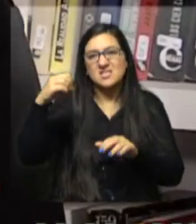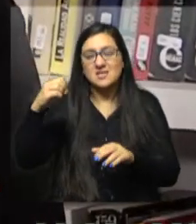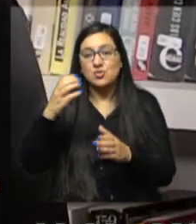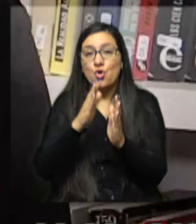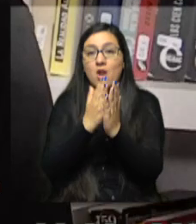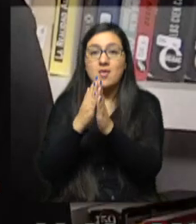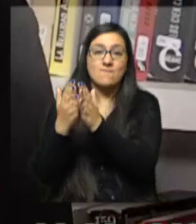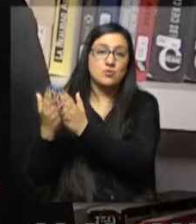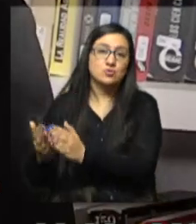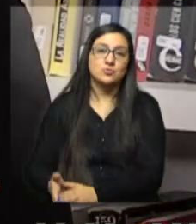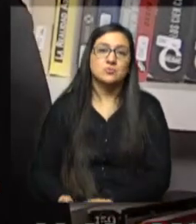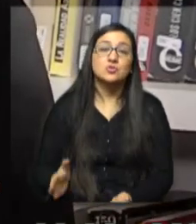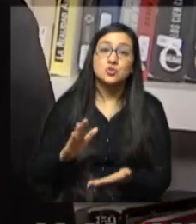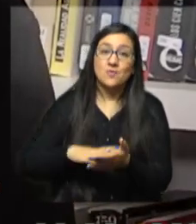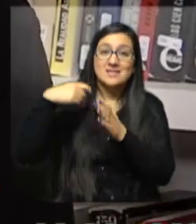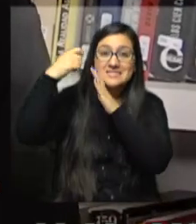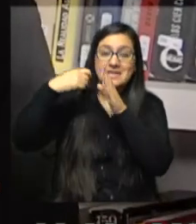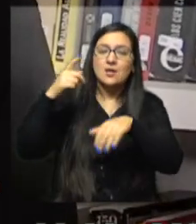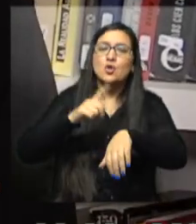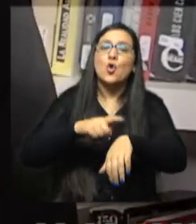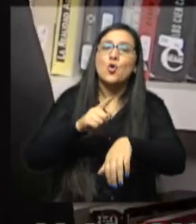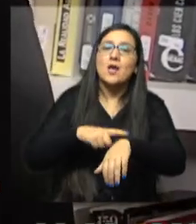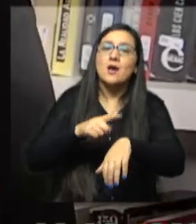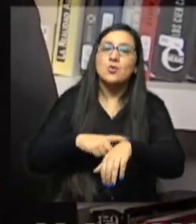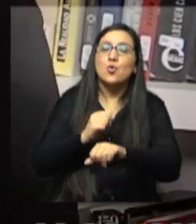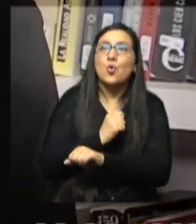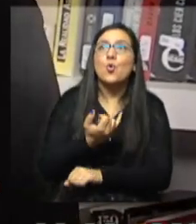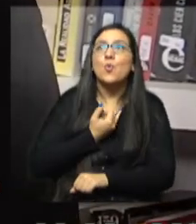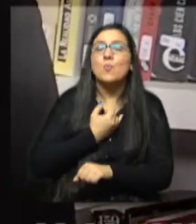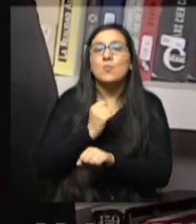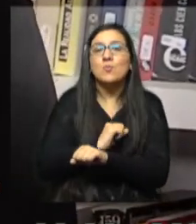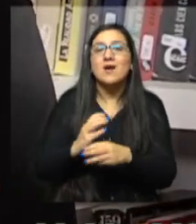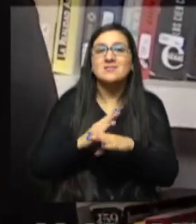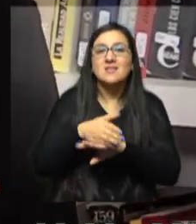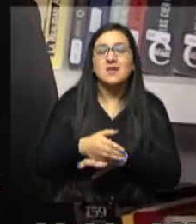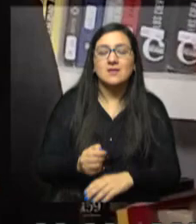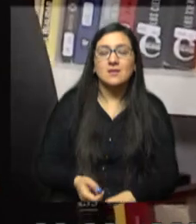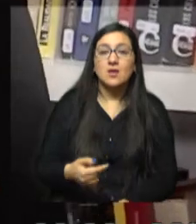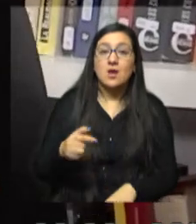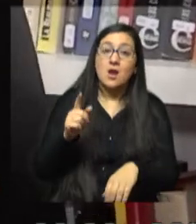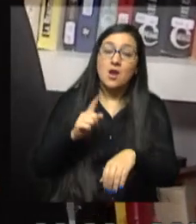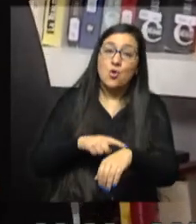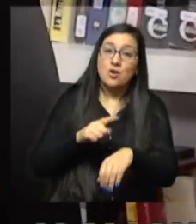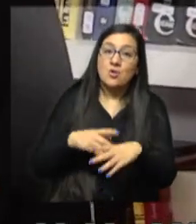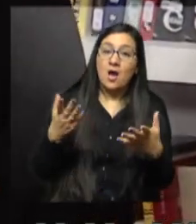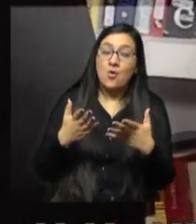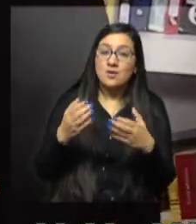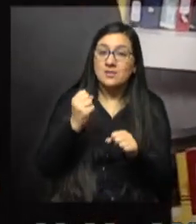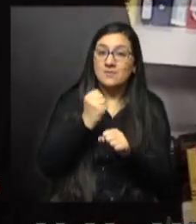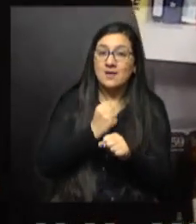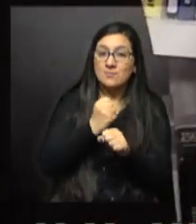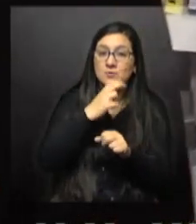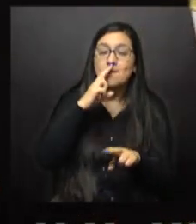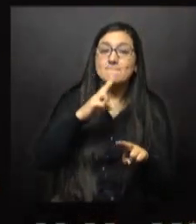creciendo muchísimo. ¿Qué horario tiene? ¿Cómo se puede acceder a ello? Claro, bueno, el horario, ahora estamos trabajando, estamos abriendo